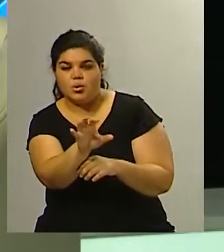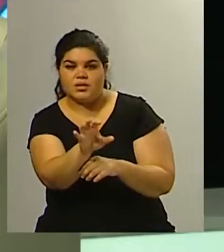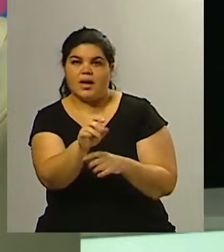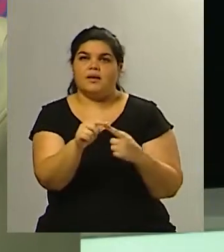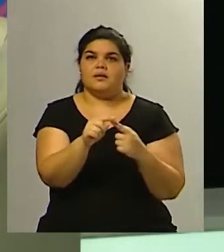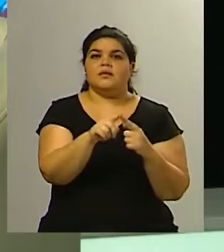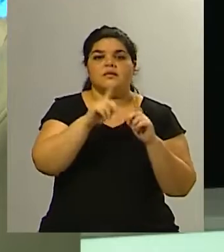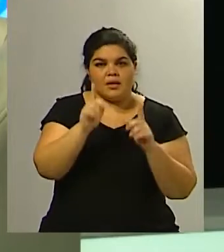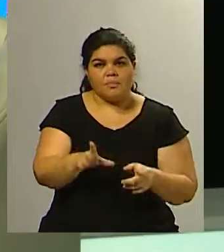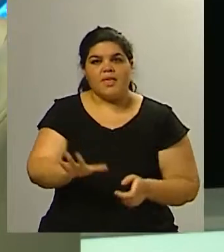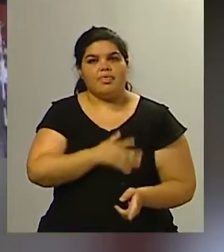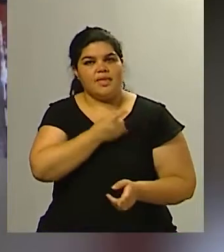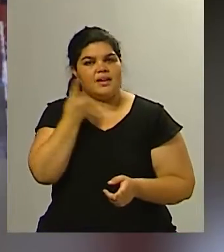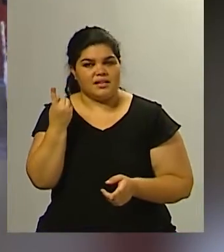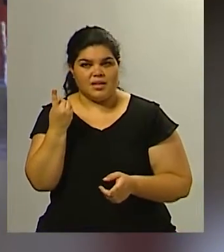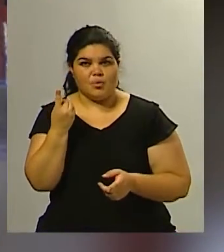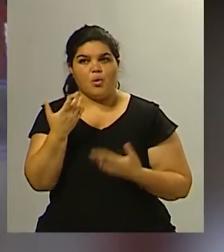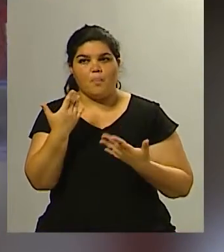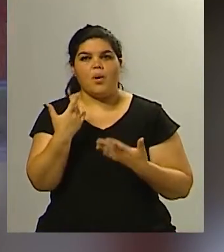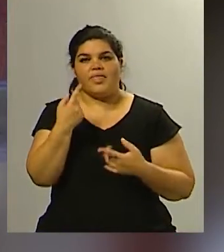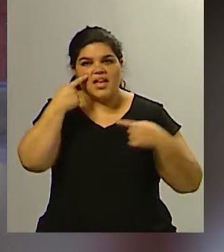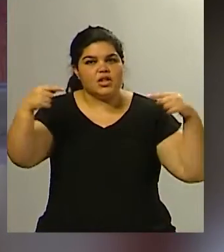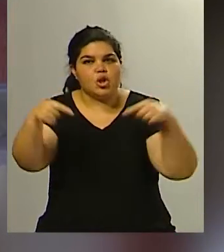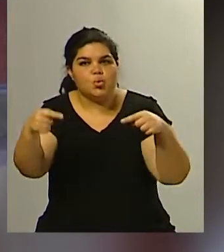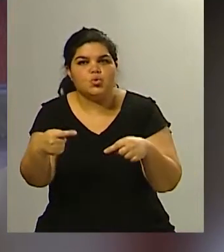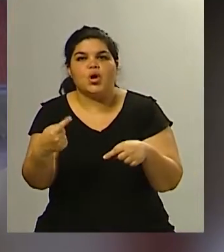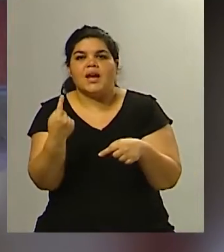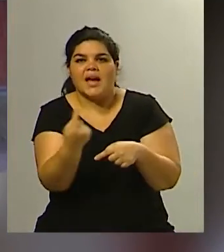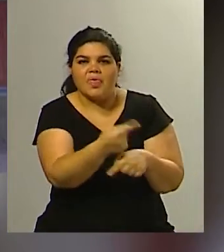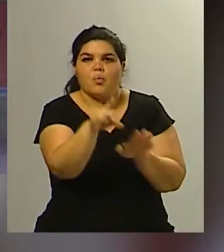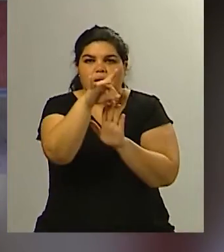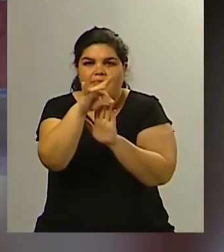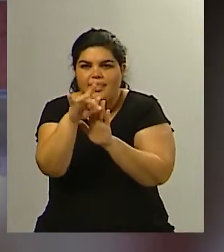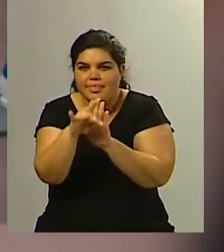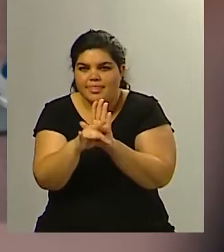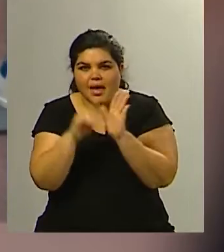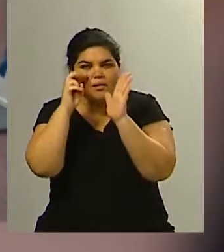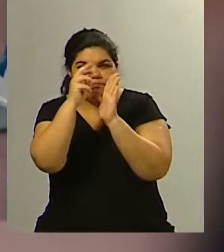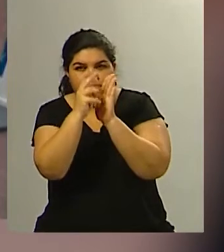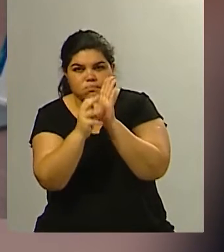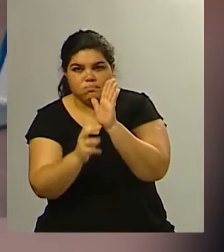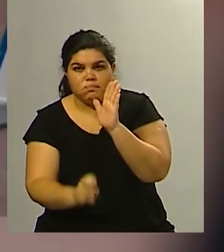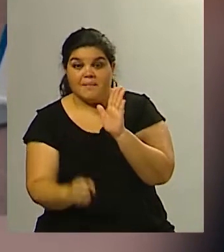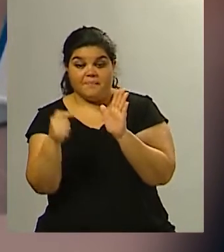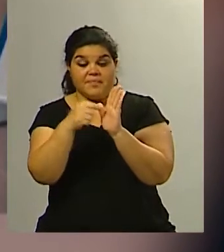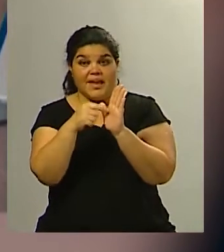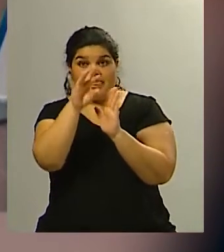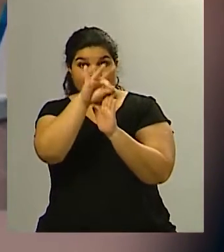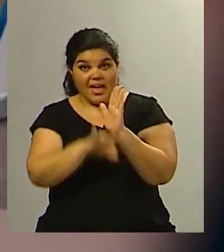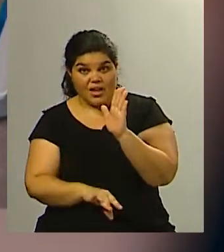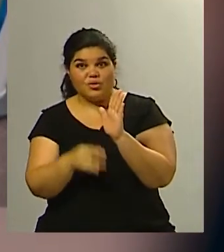directivos tenemos la posibilidad de acceder a los datos institucionales. Sí. Esos datos son riquísimos porque nos permiten